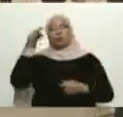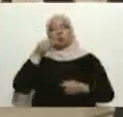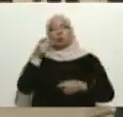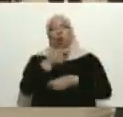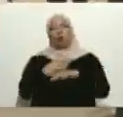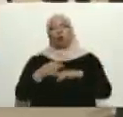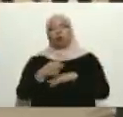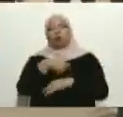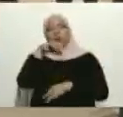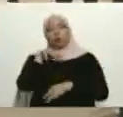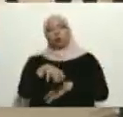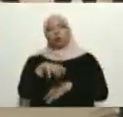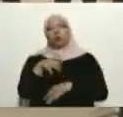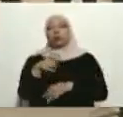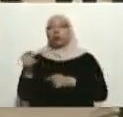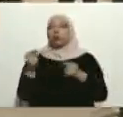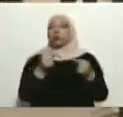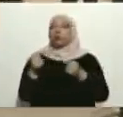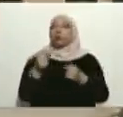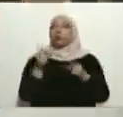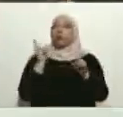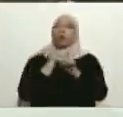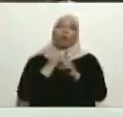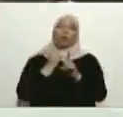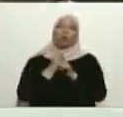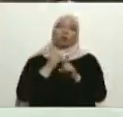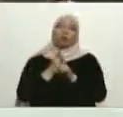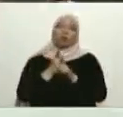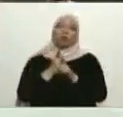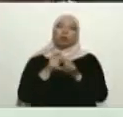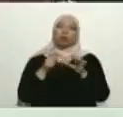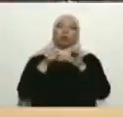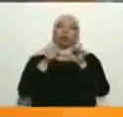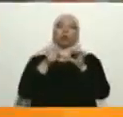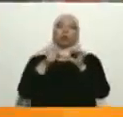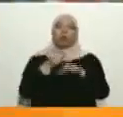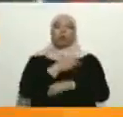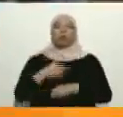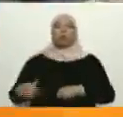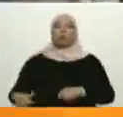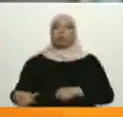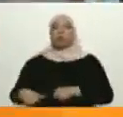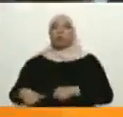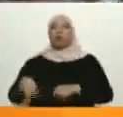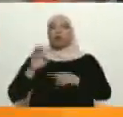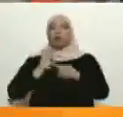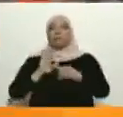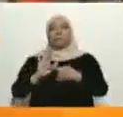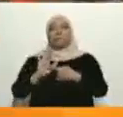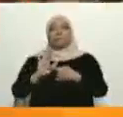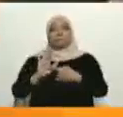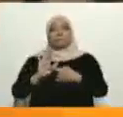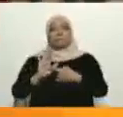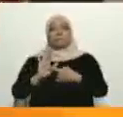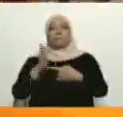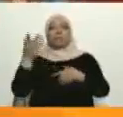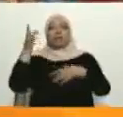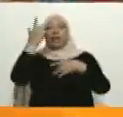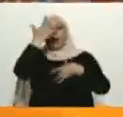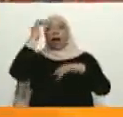y las gobernadoras entraron en una sana competencia todos enviaron al presidente de la república las imágenes de sus